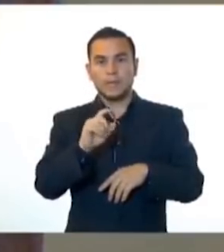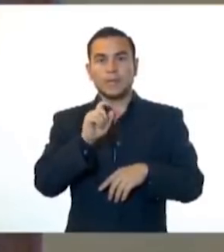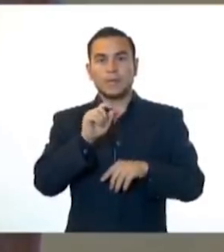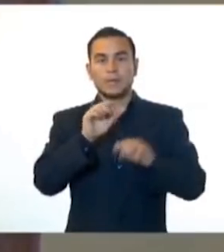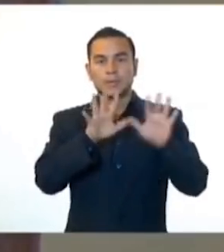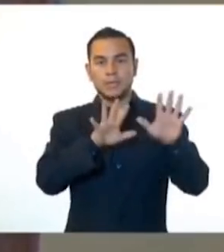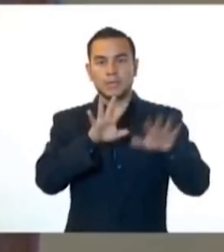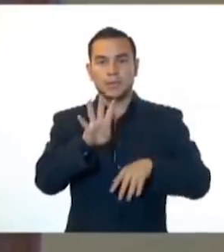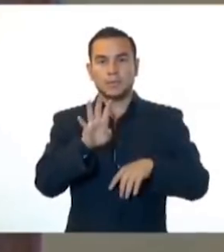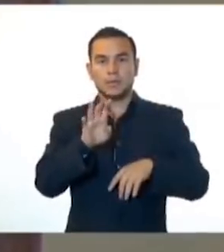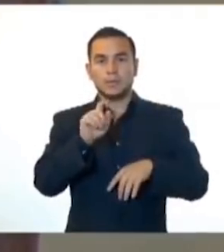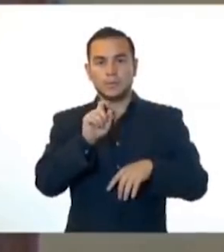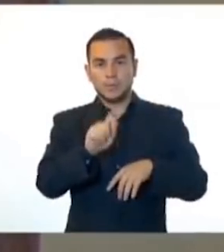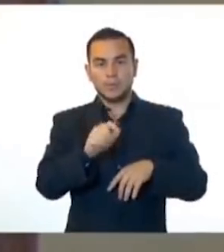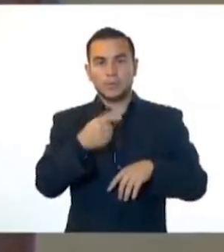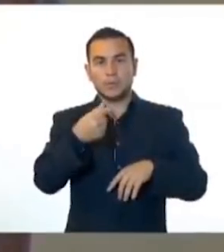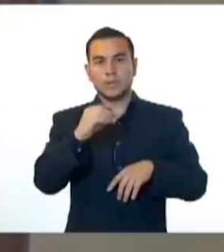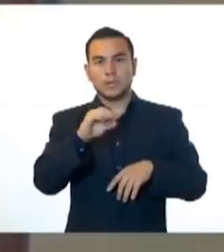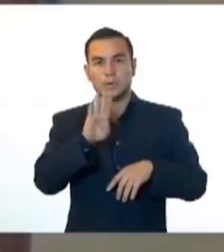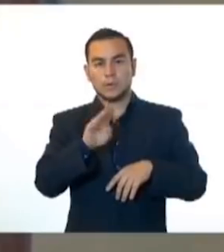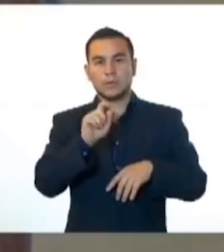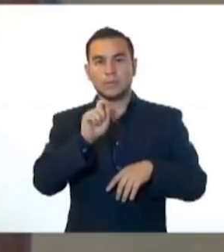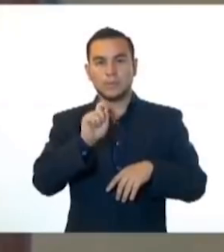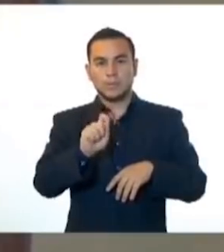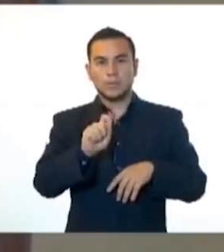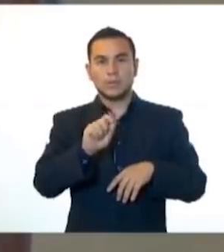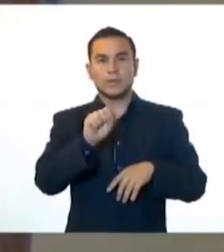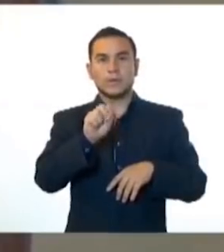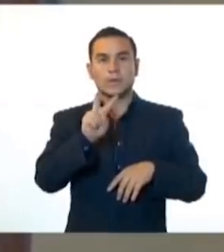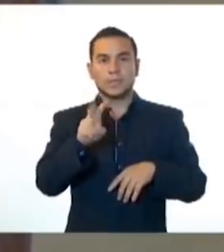emergencia.covid19.gov.sb, les va a salir una plataforma, no sé si tenemos el video